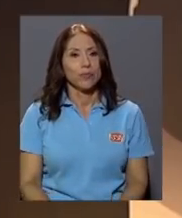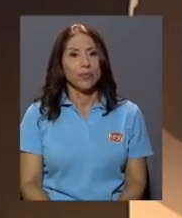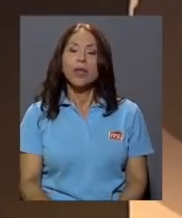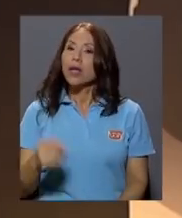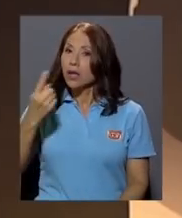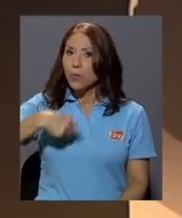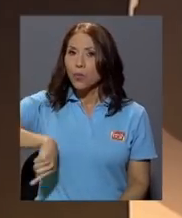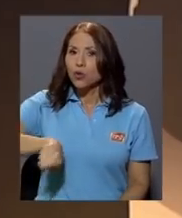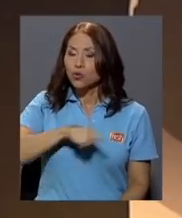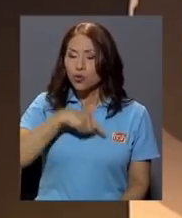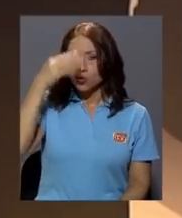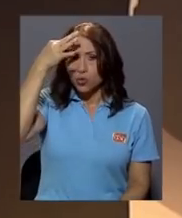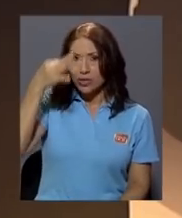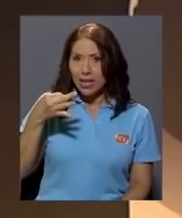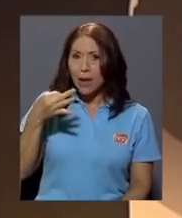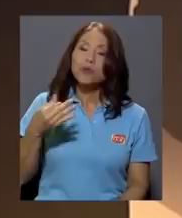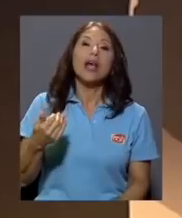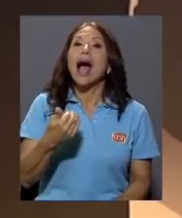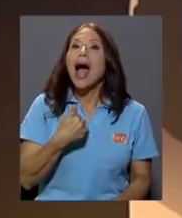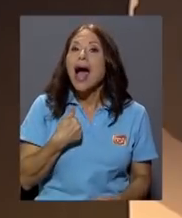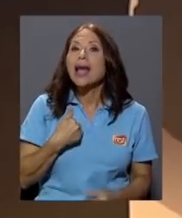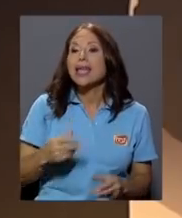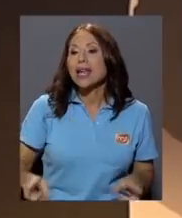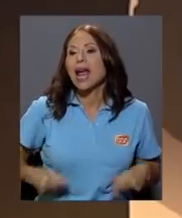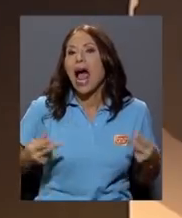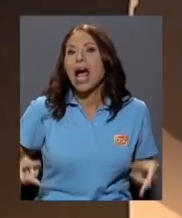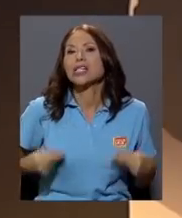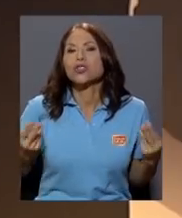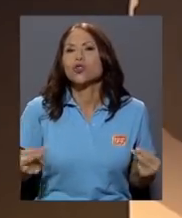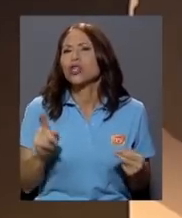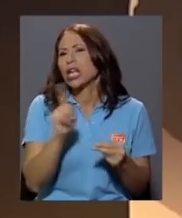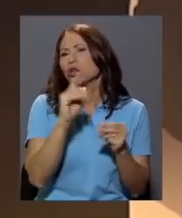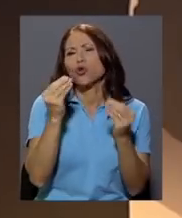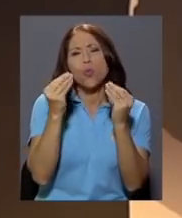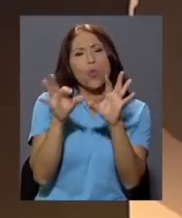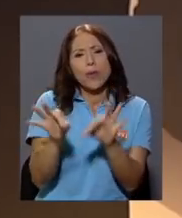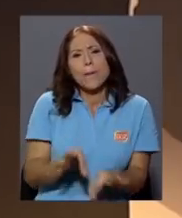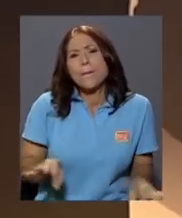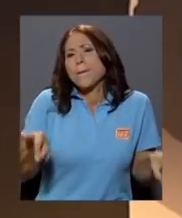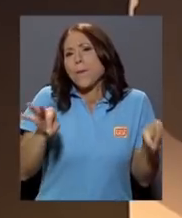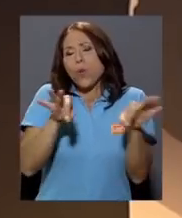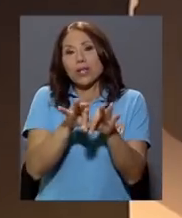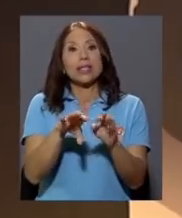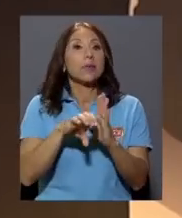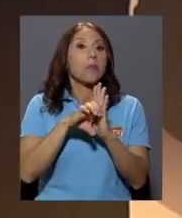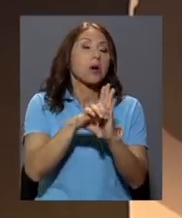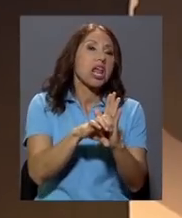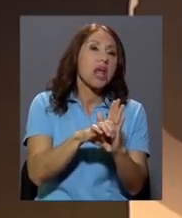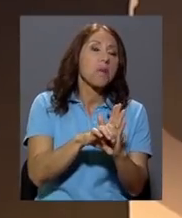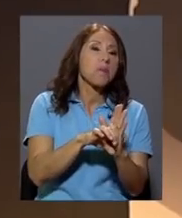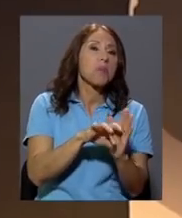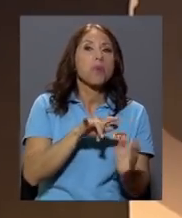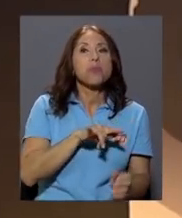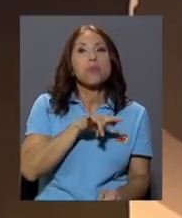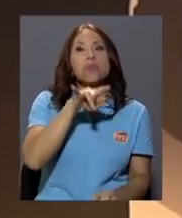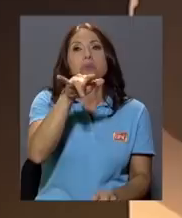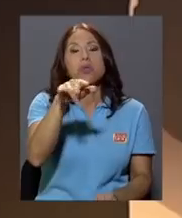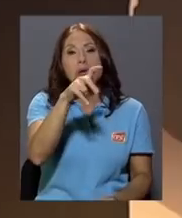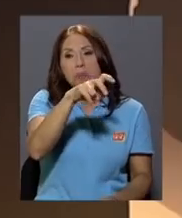Nosotros consideramos que hay gastos que son más superfluos, ¿verdad? Como el tema de viajes, el